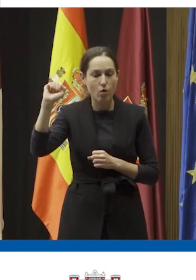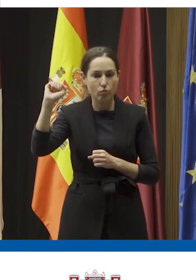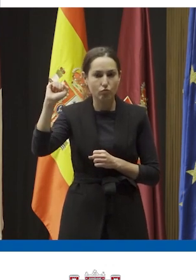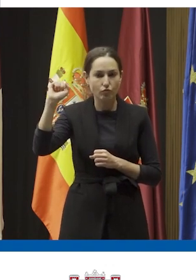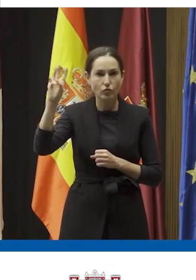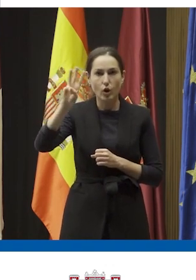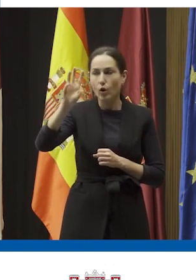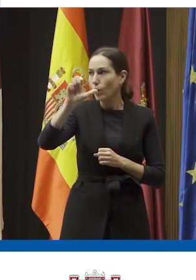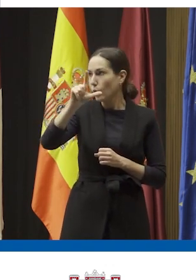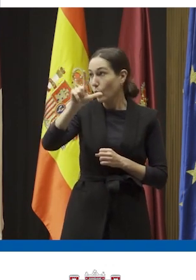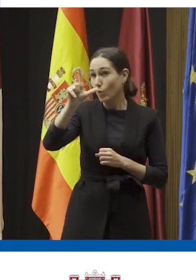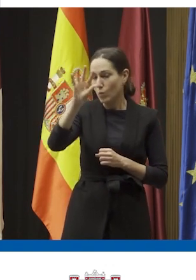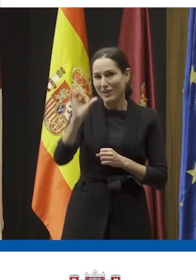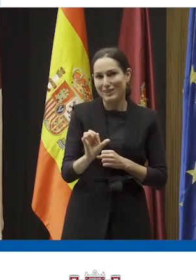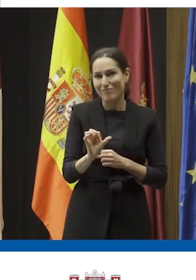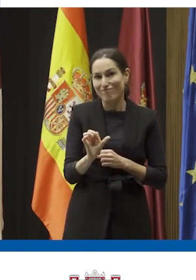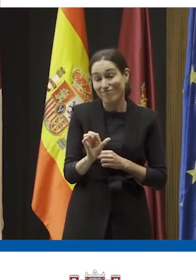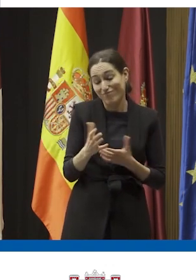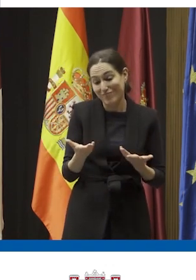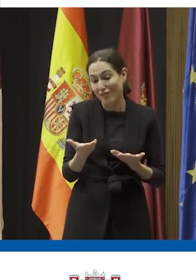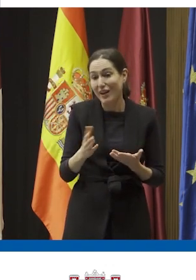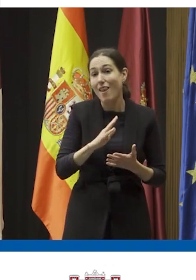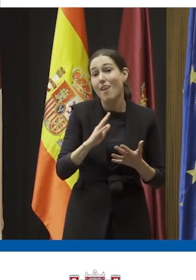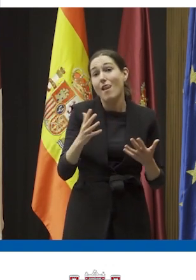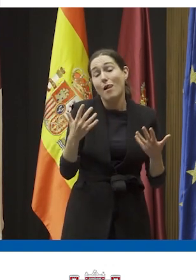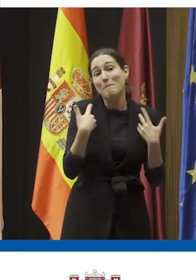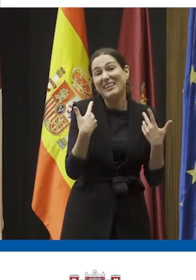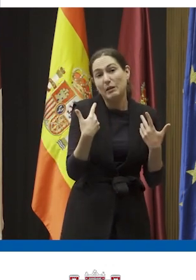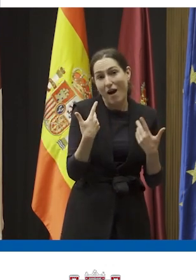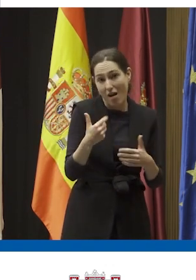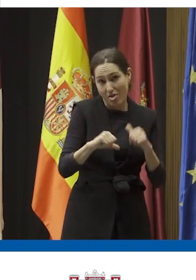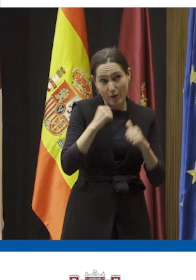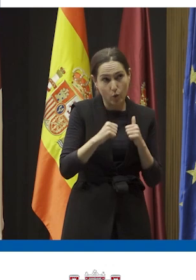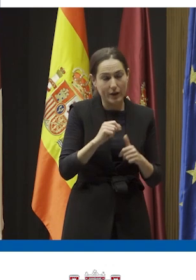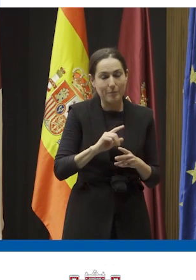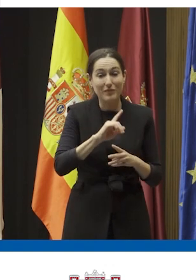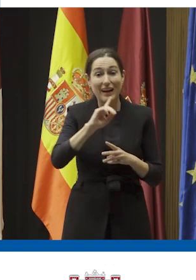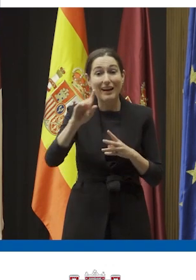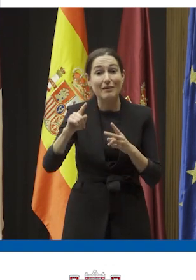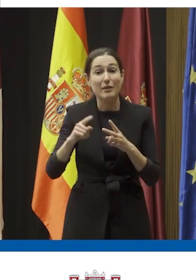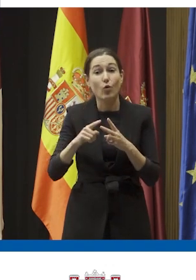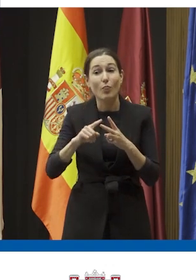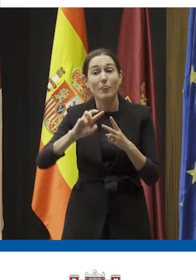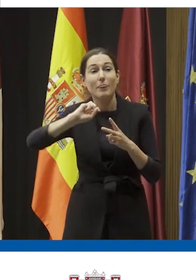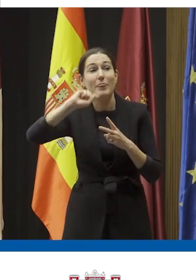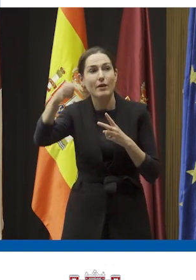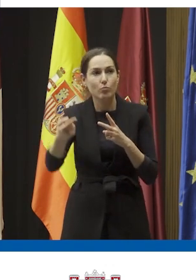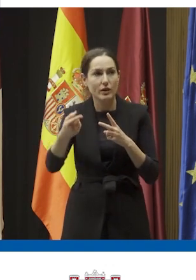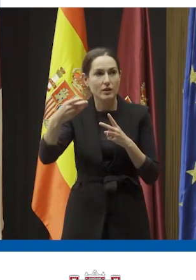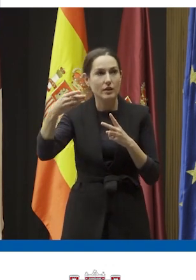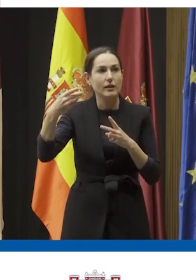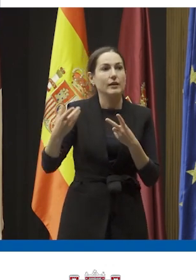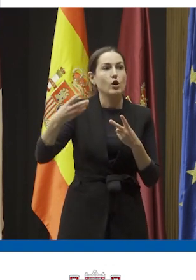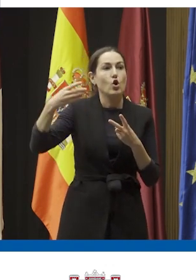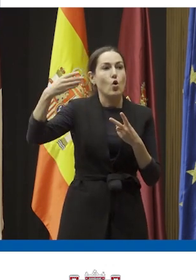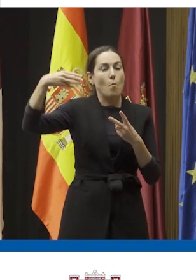Wells, otro mártir de la cirugía de alguna forma, hasta que Morton, otro dentista de Boston, tuvo más fortuna,